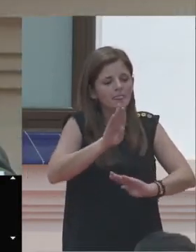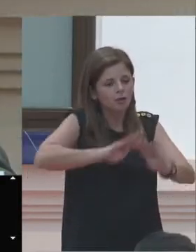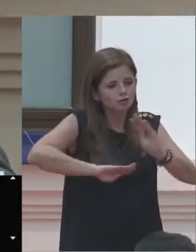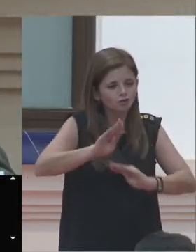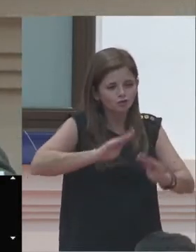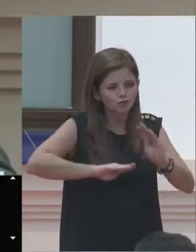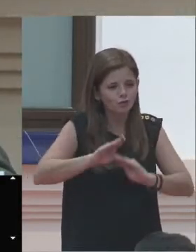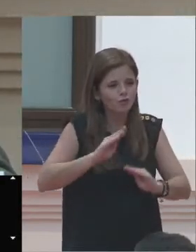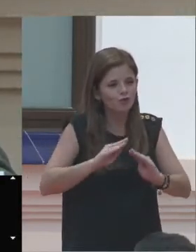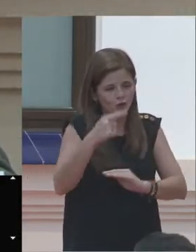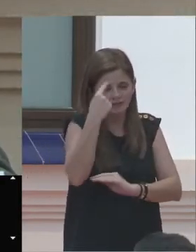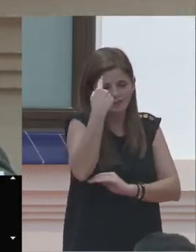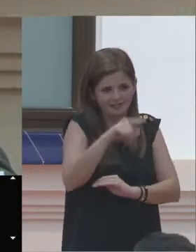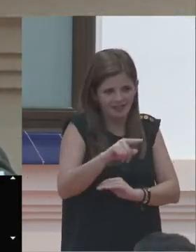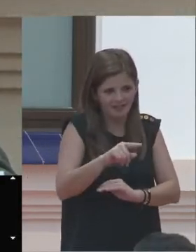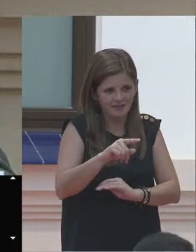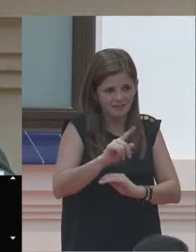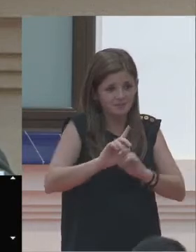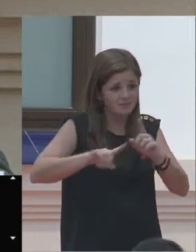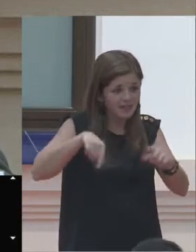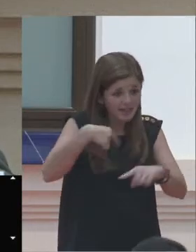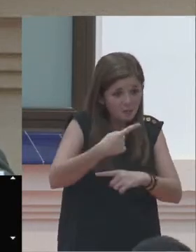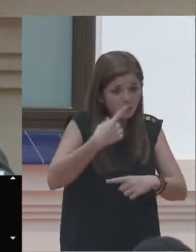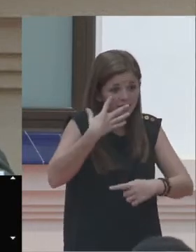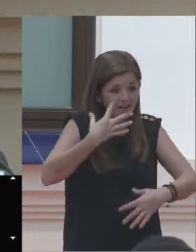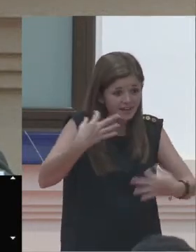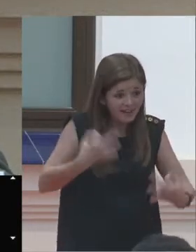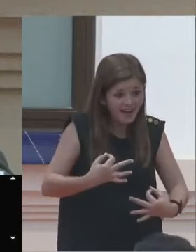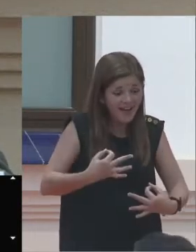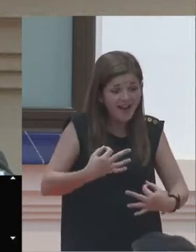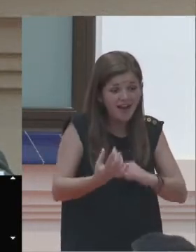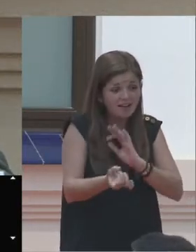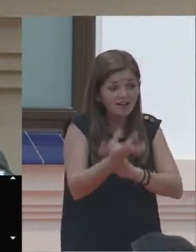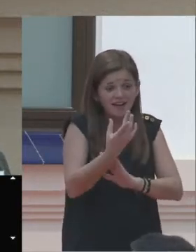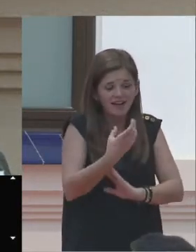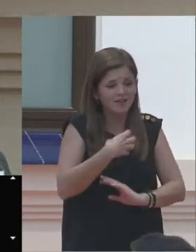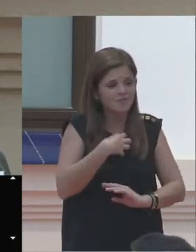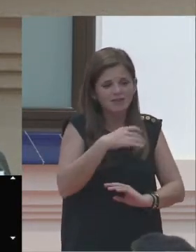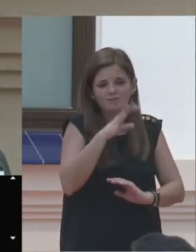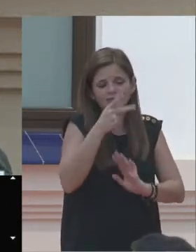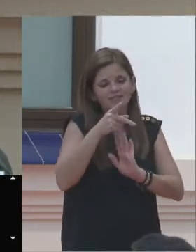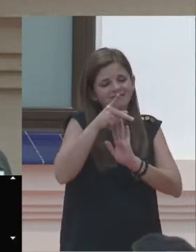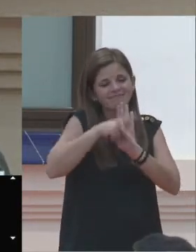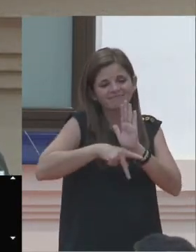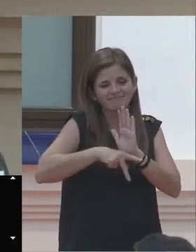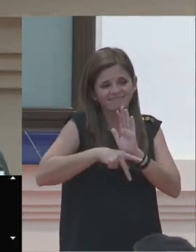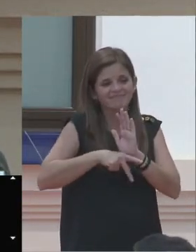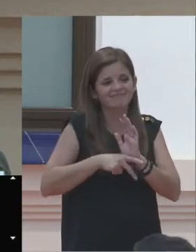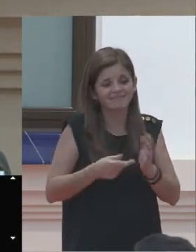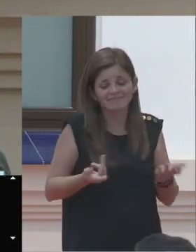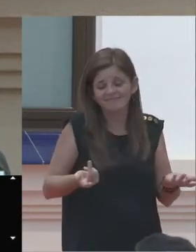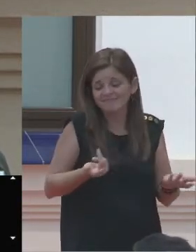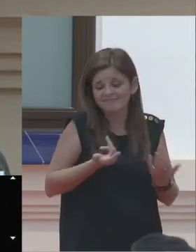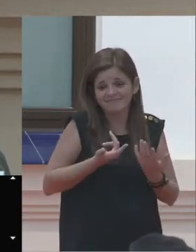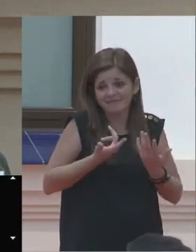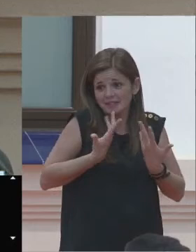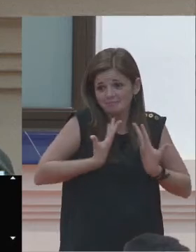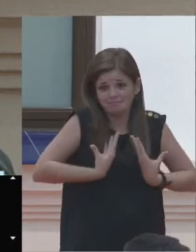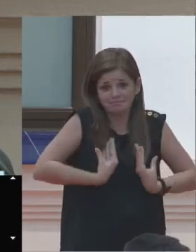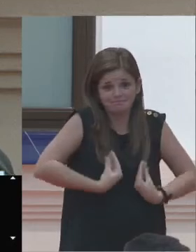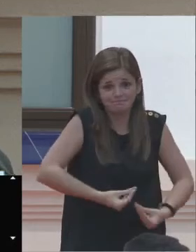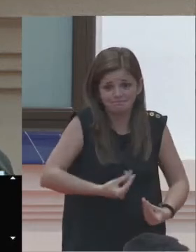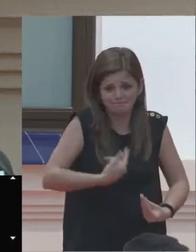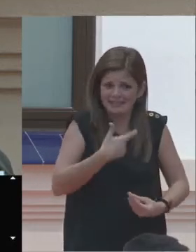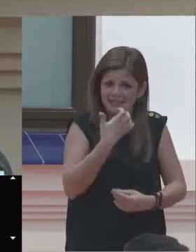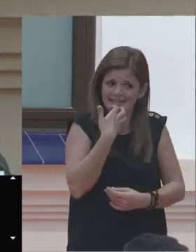y luego no se puede desplegar por la regulación, pues lo que uno siente es frustración. Y os